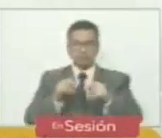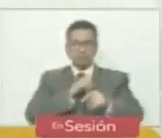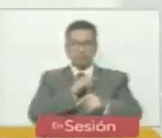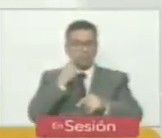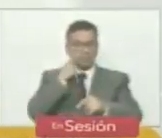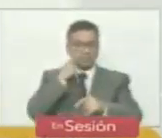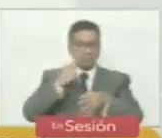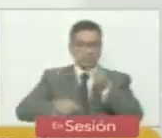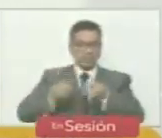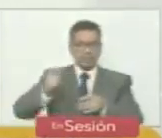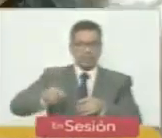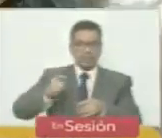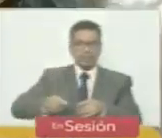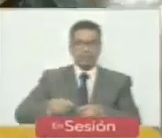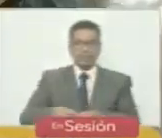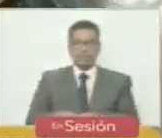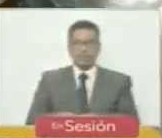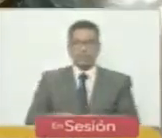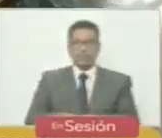vista jurídico?